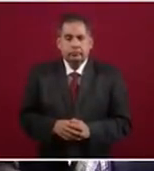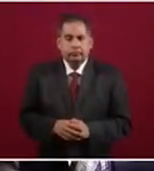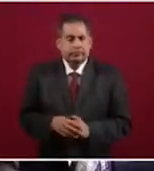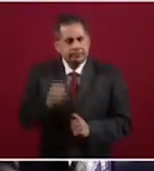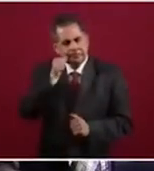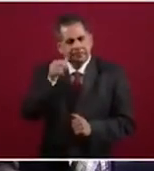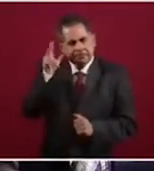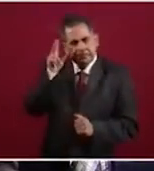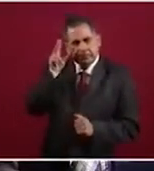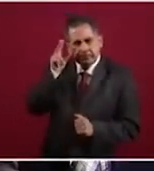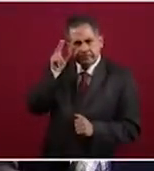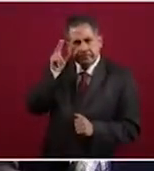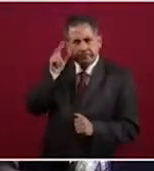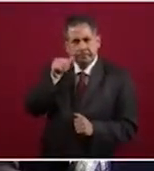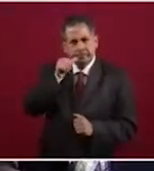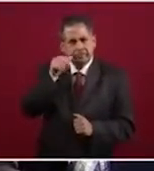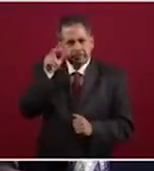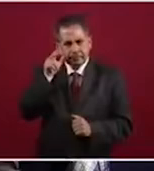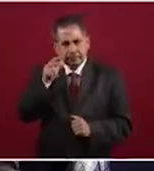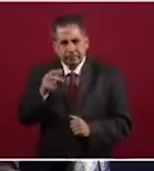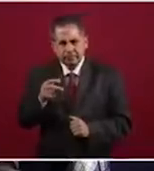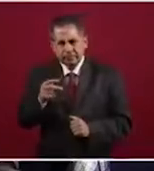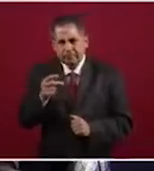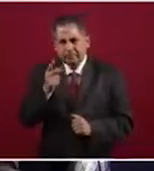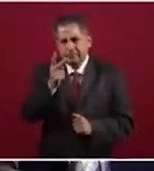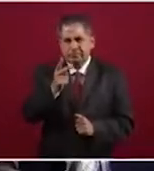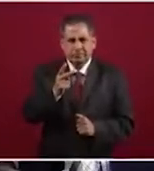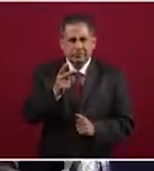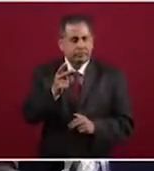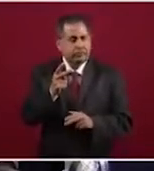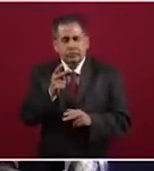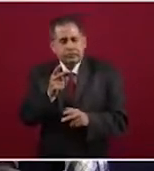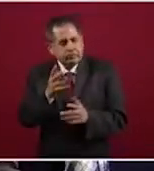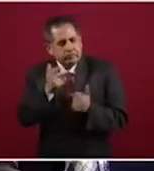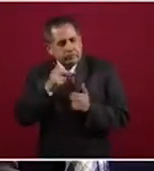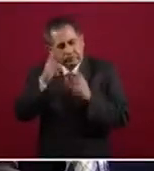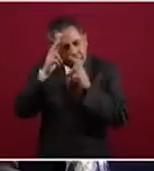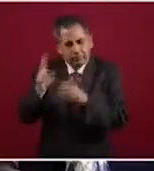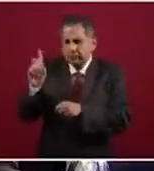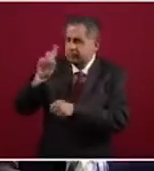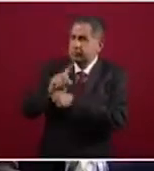Antier. Dos, ni respetaron el día dos.